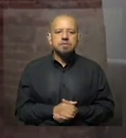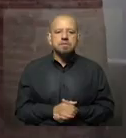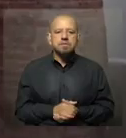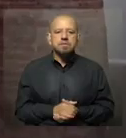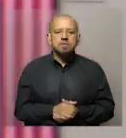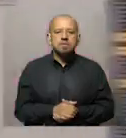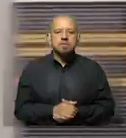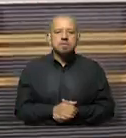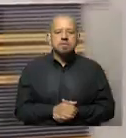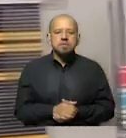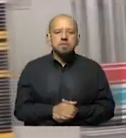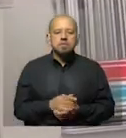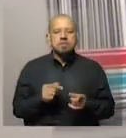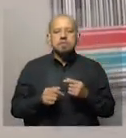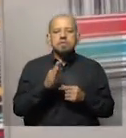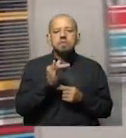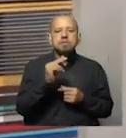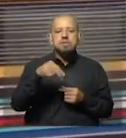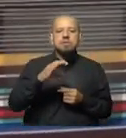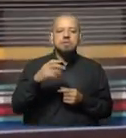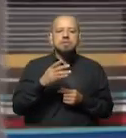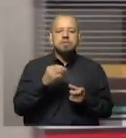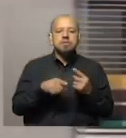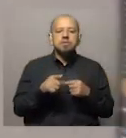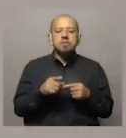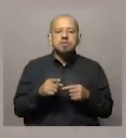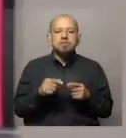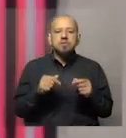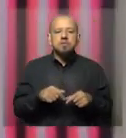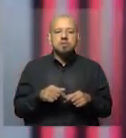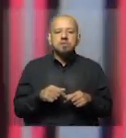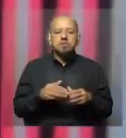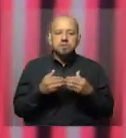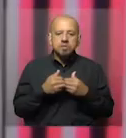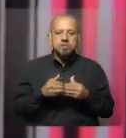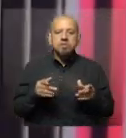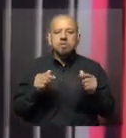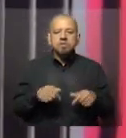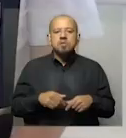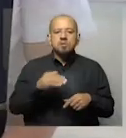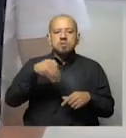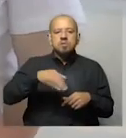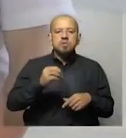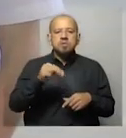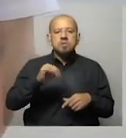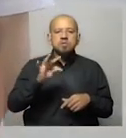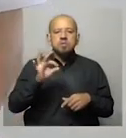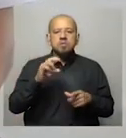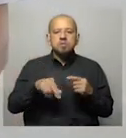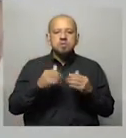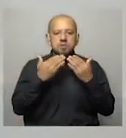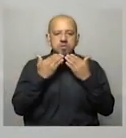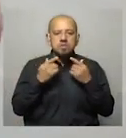Dale. Estoy con Pincho Casanova, que está desde los inicios de El Monitor. ¿Cómo estás, Pincho? Bien,